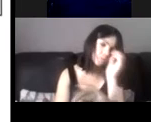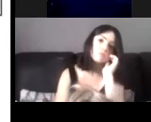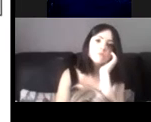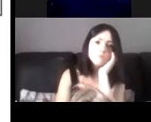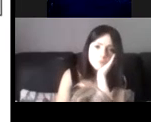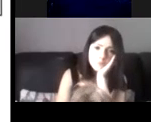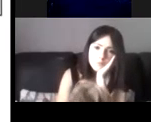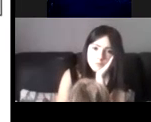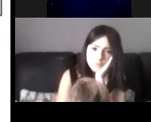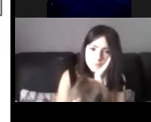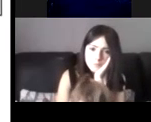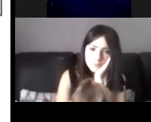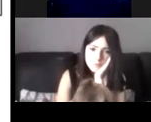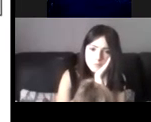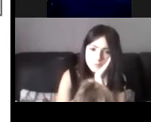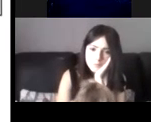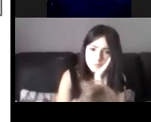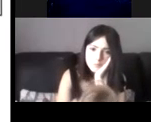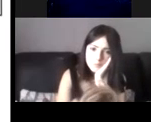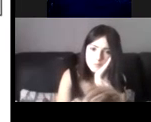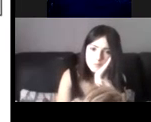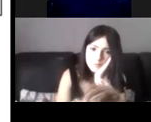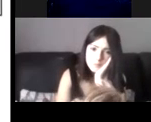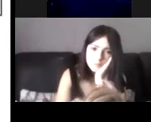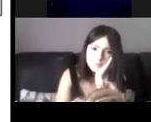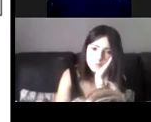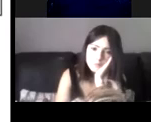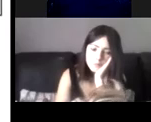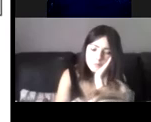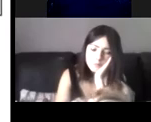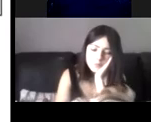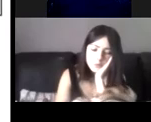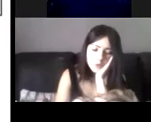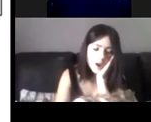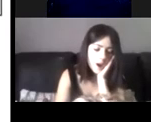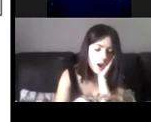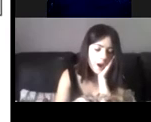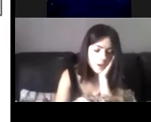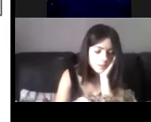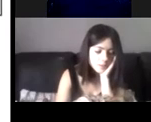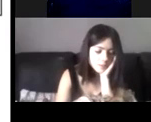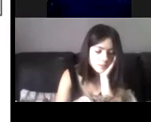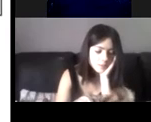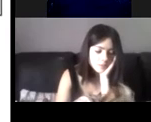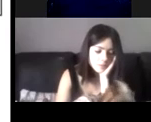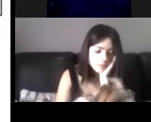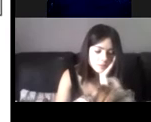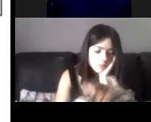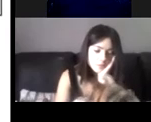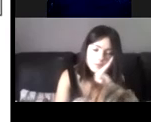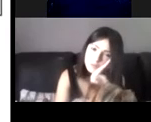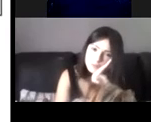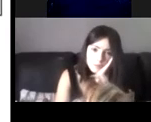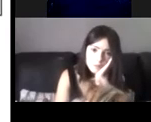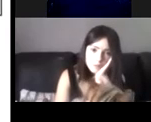¿ya? ¿Y cuál es el público objetivo de este periódico o de esta portada? Quizás a las personas que les gusta el fútbol o esta